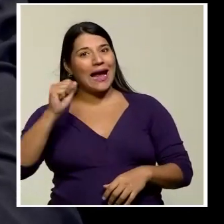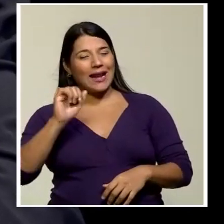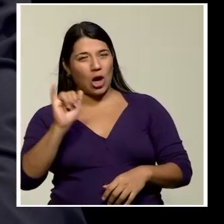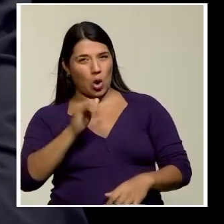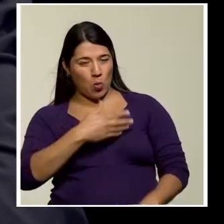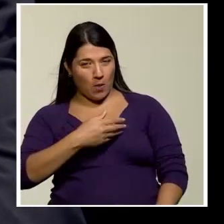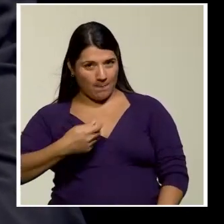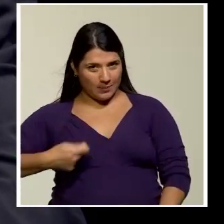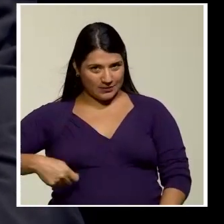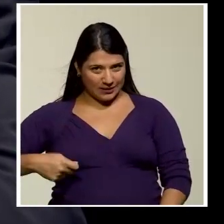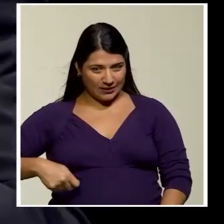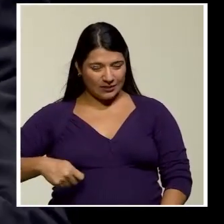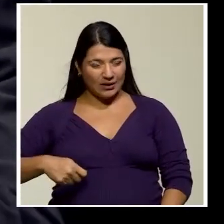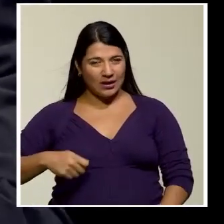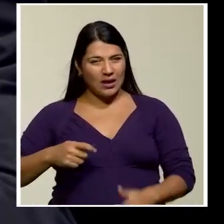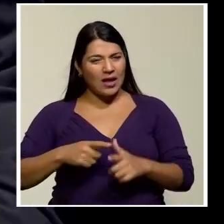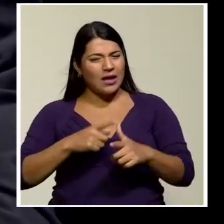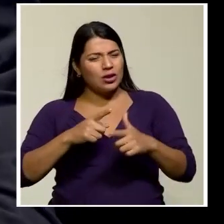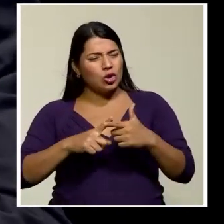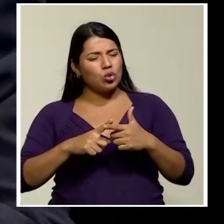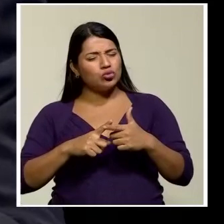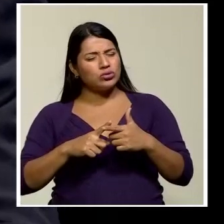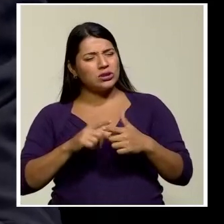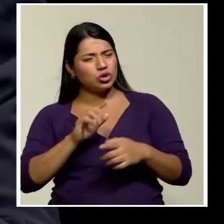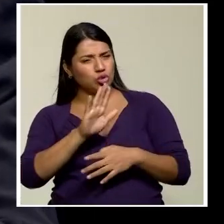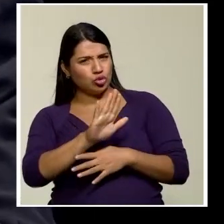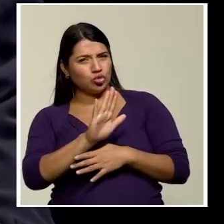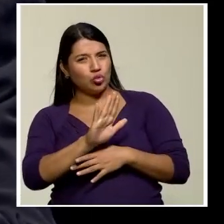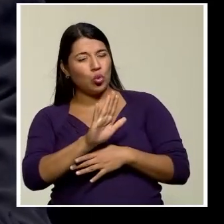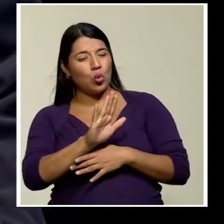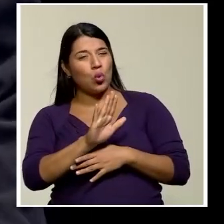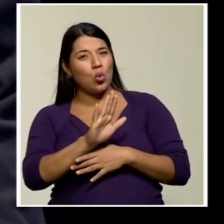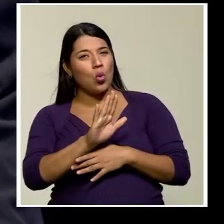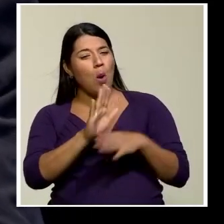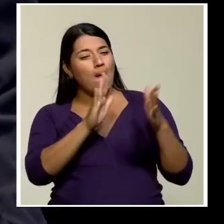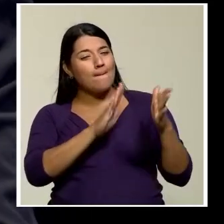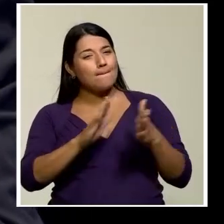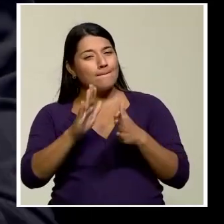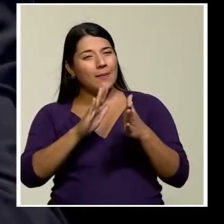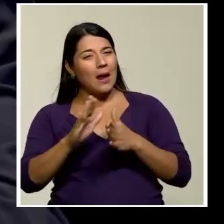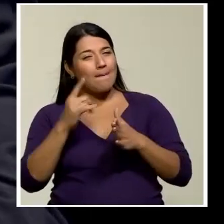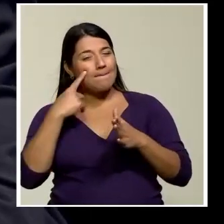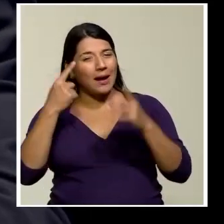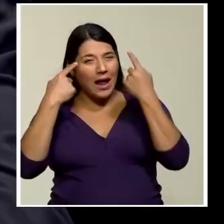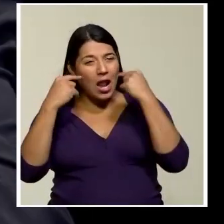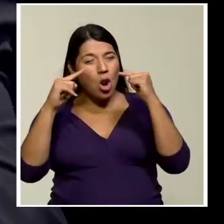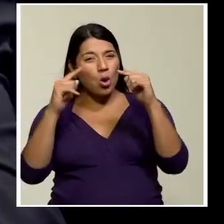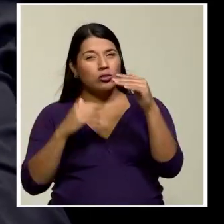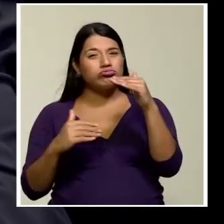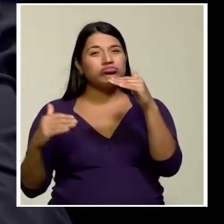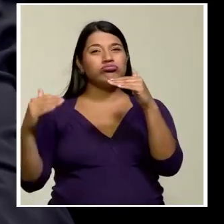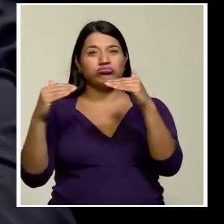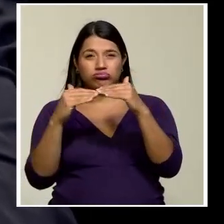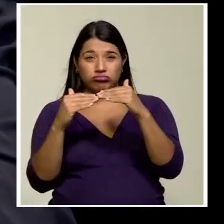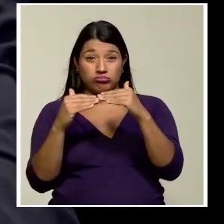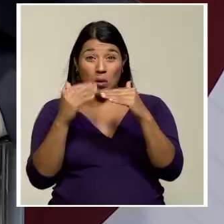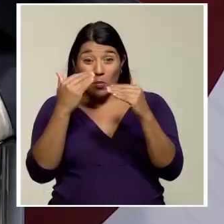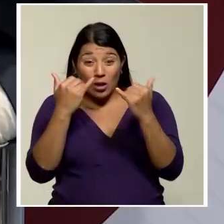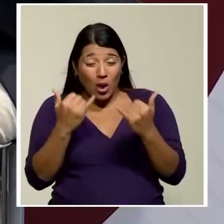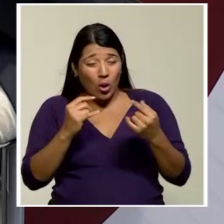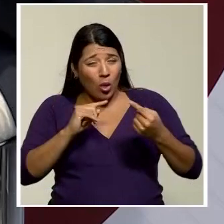Amplio, ¿cómo se plantea atacar ese nivel de desigualdad tan agudo que tiene hoy el país, tan